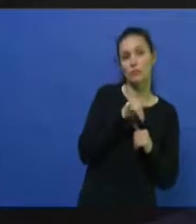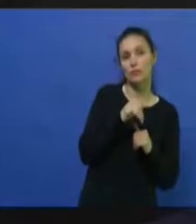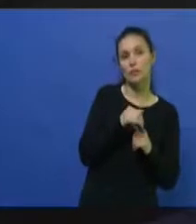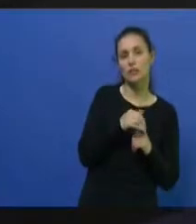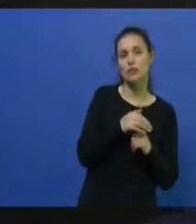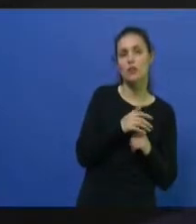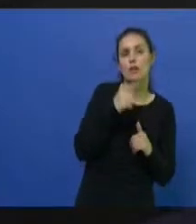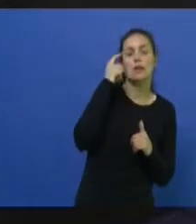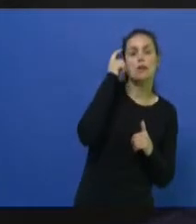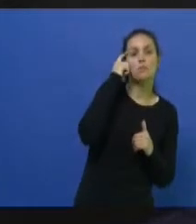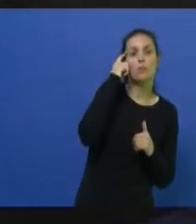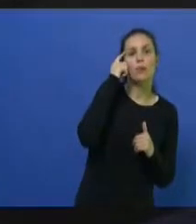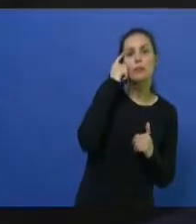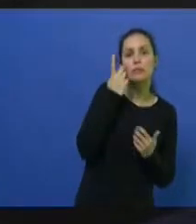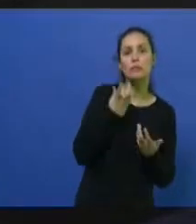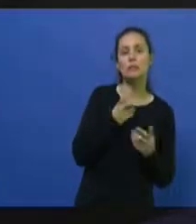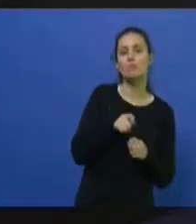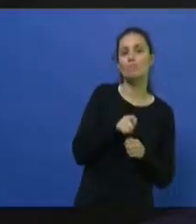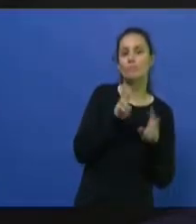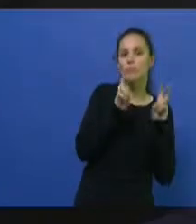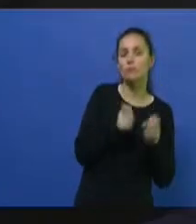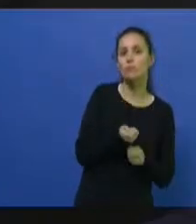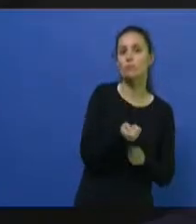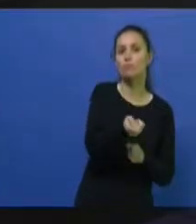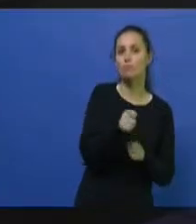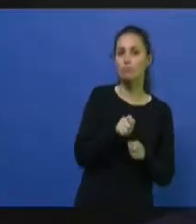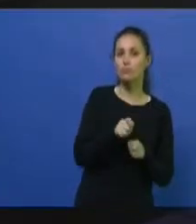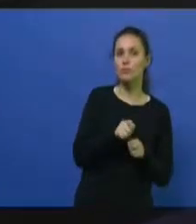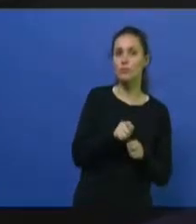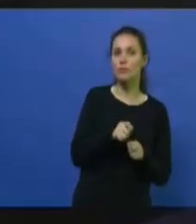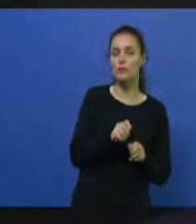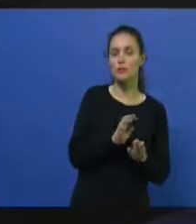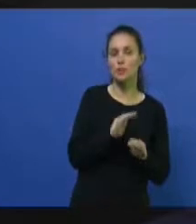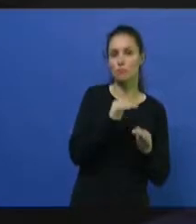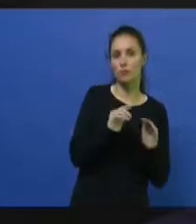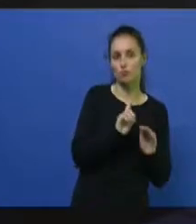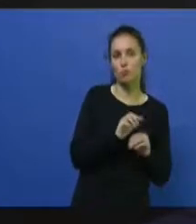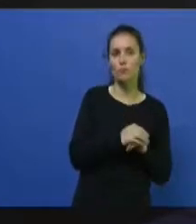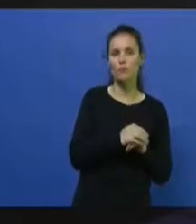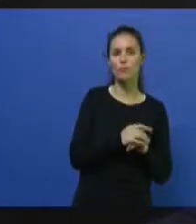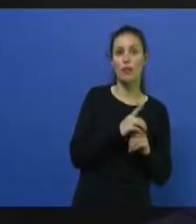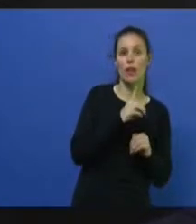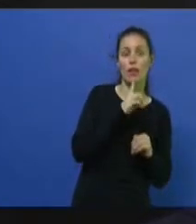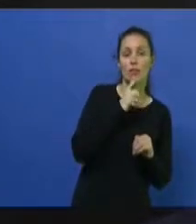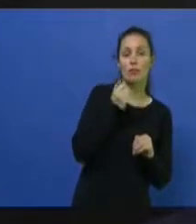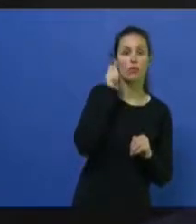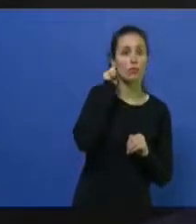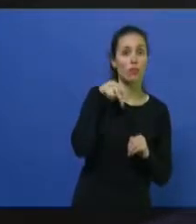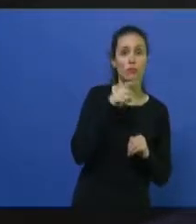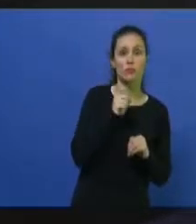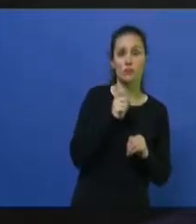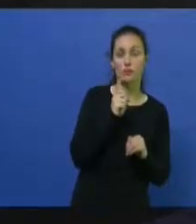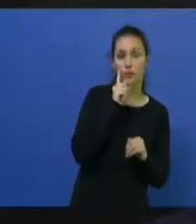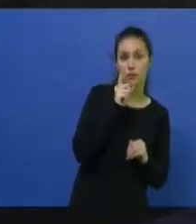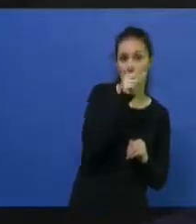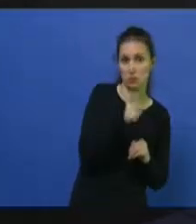que me parece que políticamente no restaba nada. Y más en el caso de Ignacio Tagni, bien me lo contaba Mati Massino. Sí.